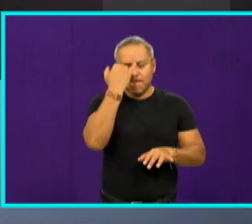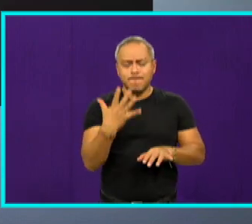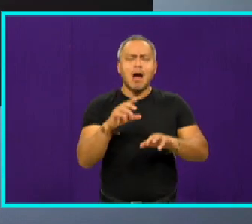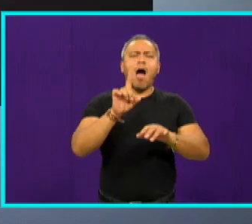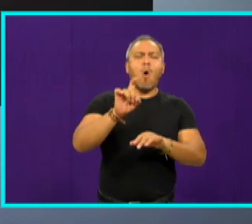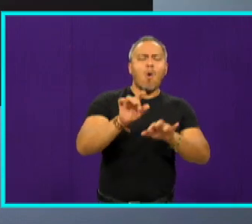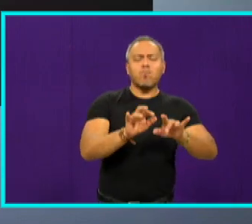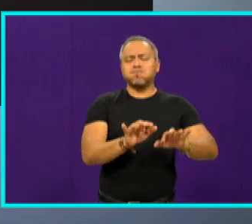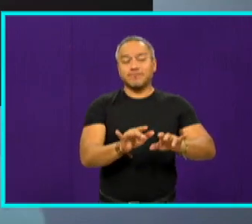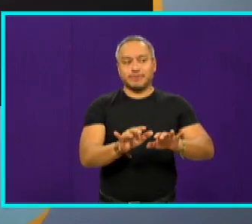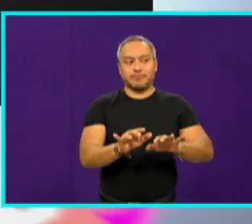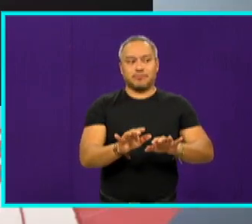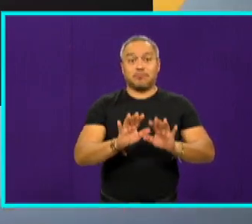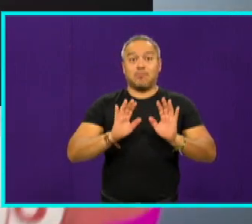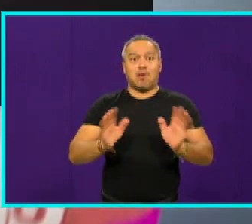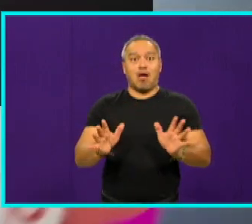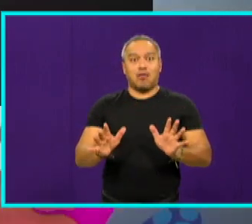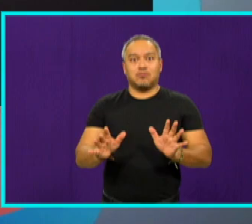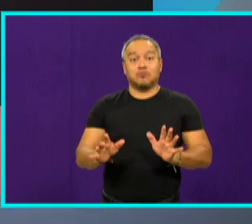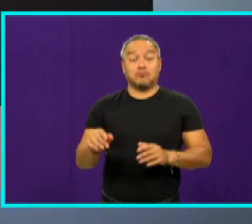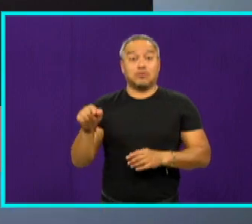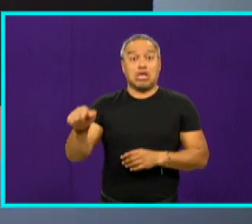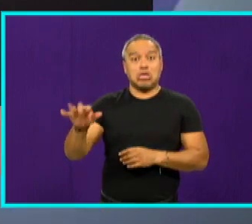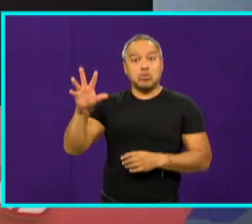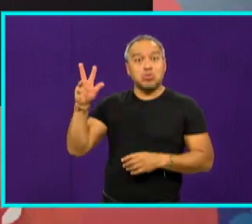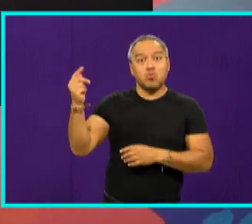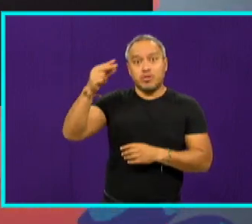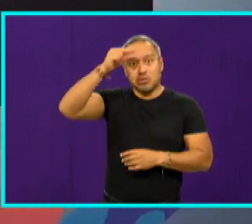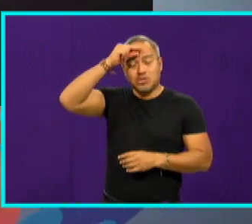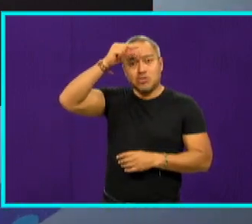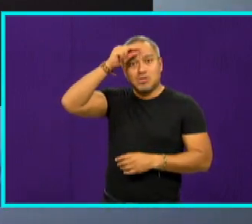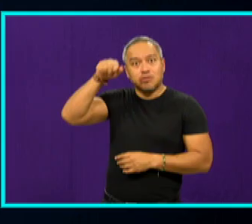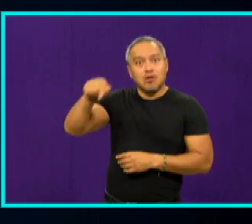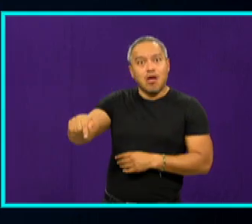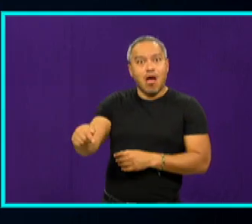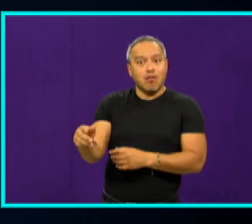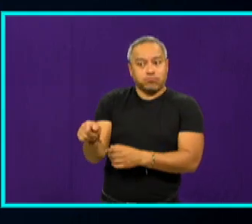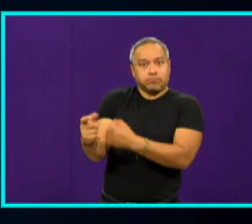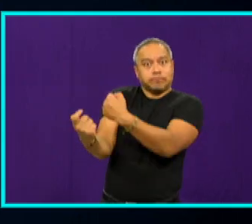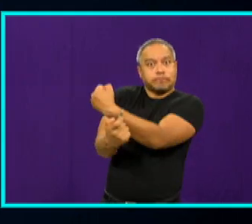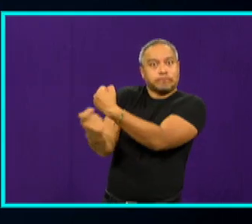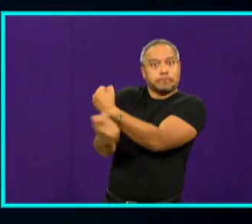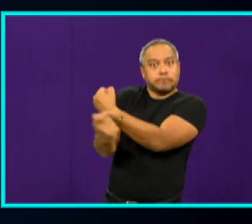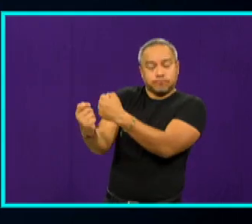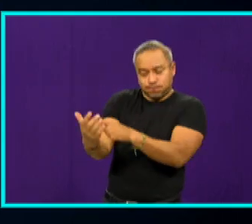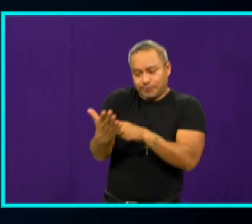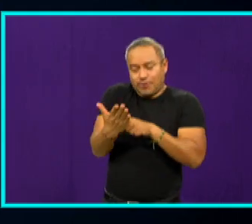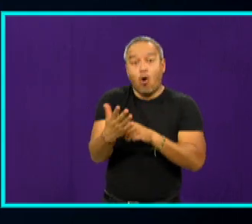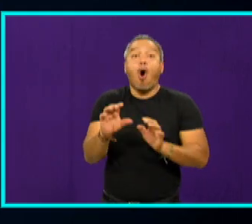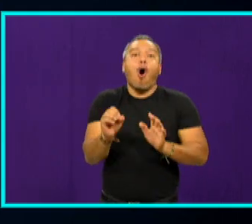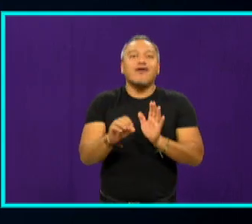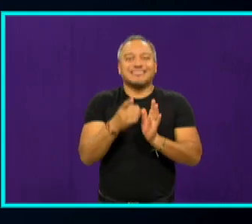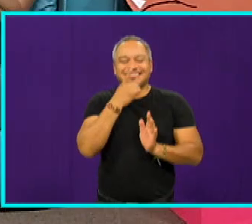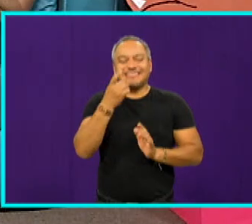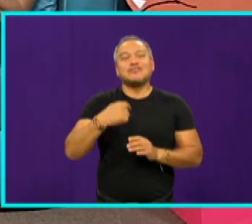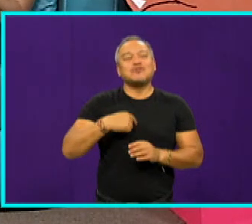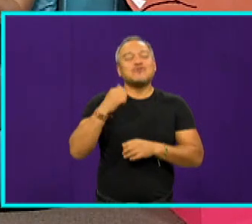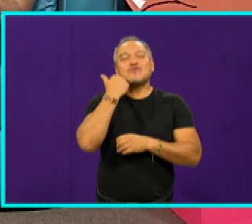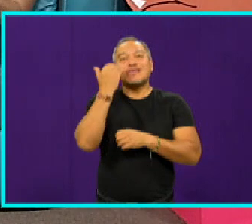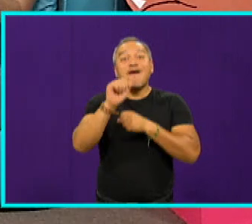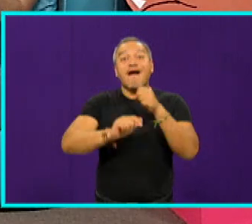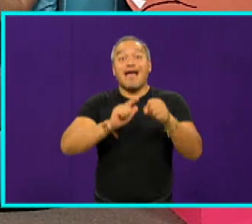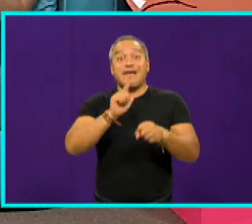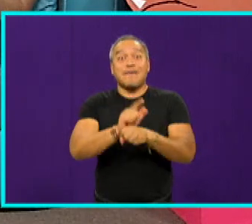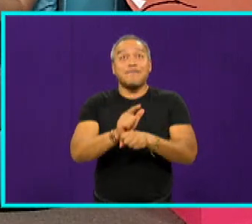ahí tienen una imagen de un animalito, por ejemplo, ¿no? Entonces, yo puedo decir, yo quiero un animalito que tenga orejas de oso, colita